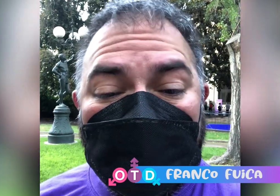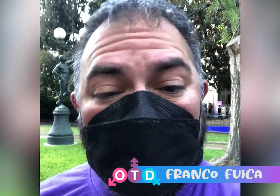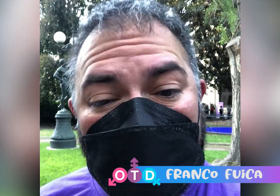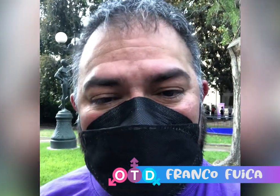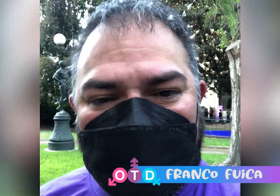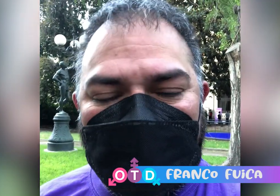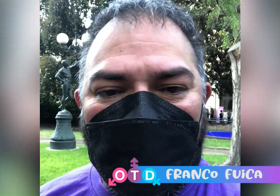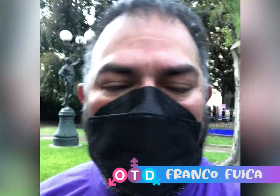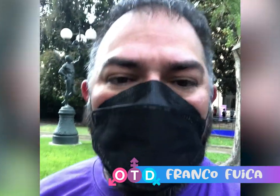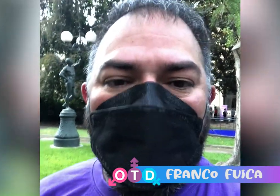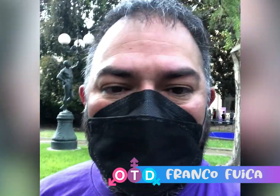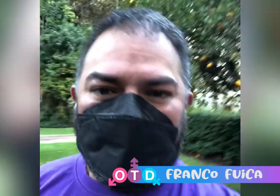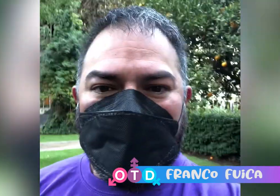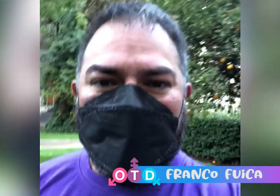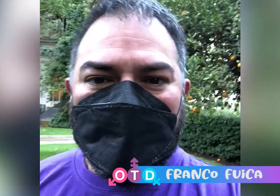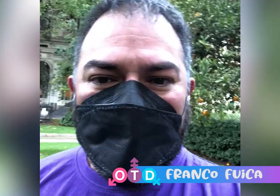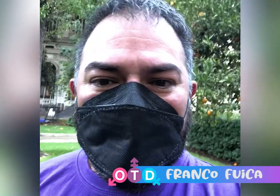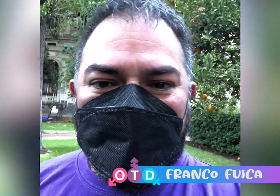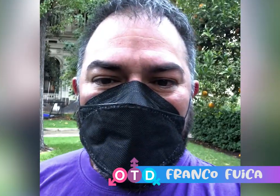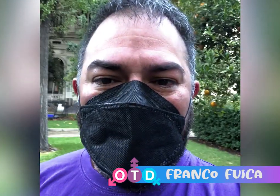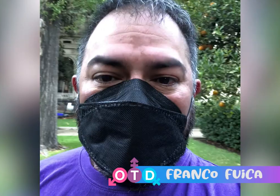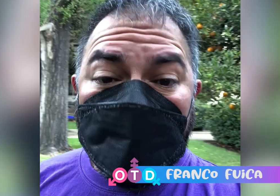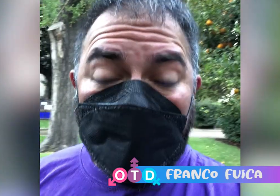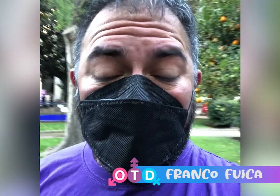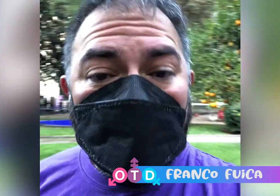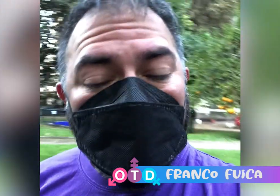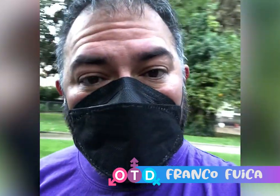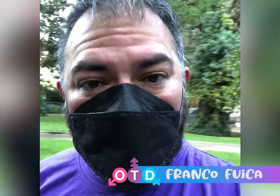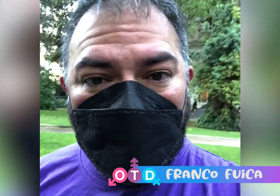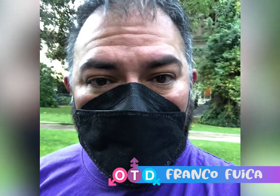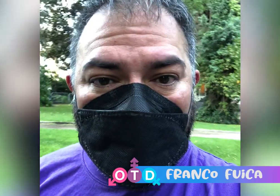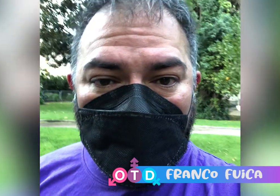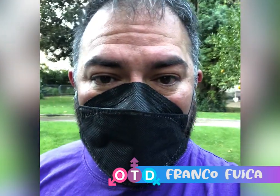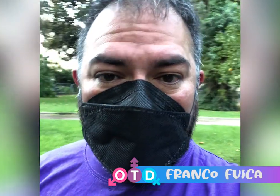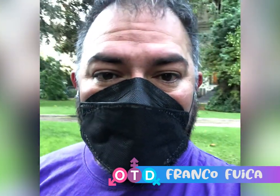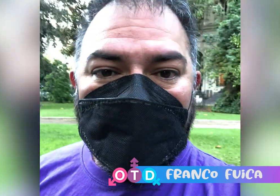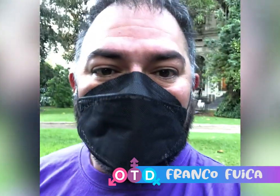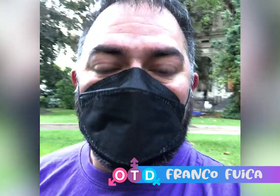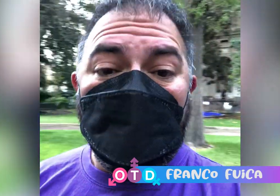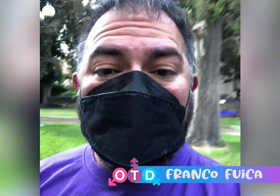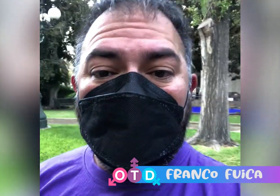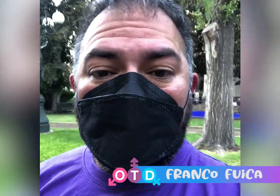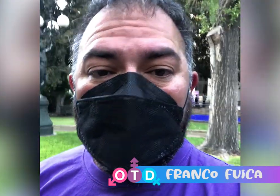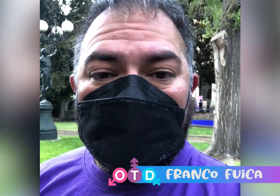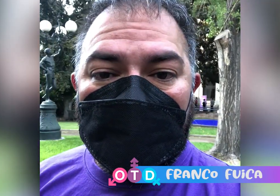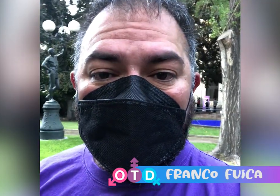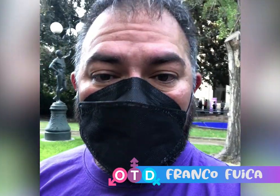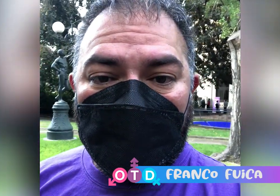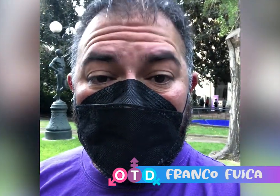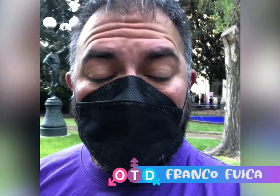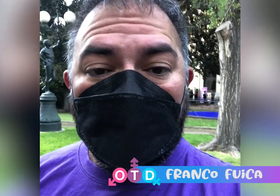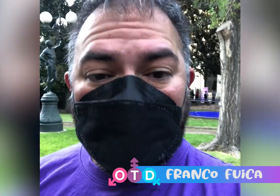que tiene varias patitas. Por un lado, es la incidencia política en los órganos del Estado, tanto en el